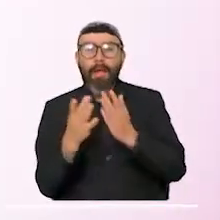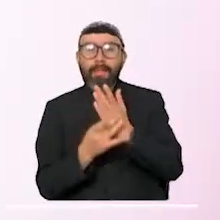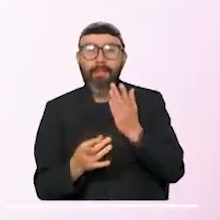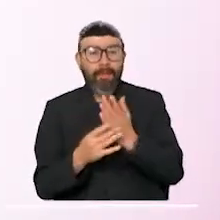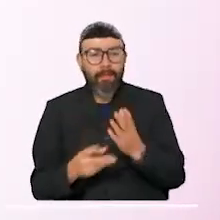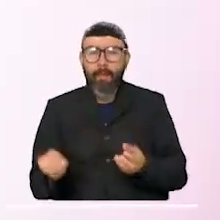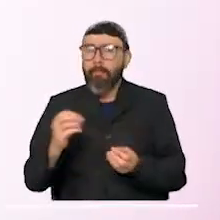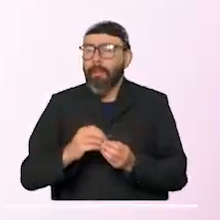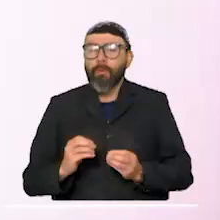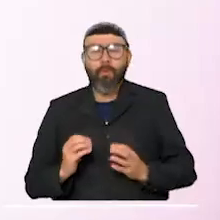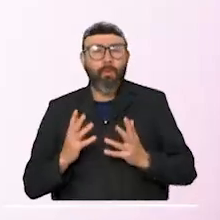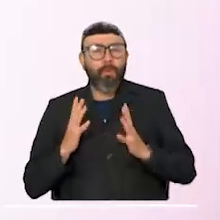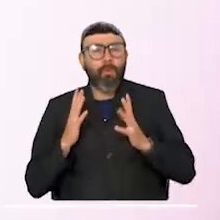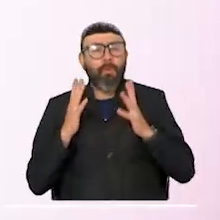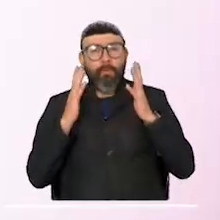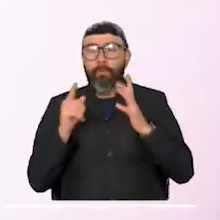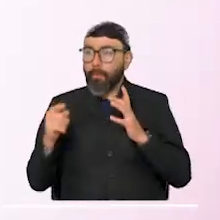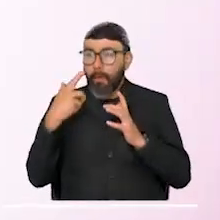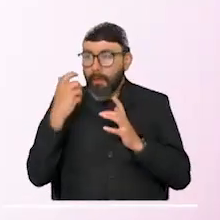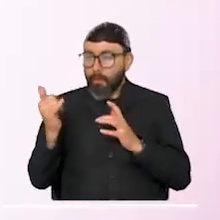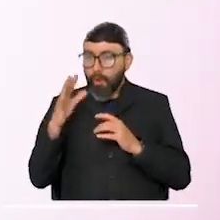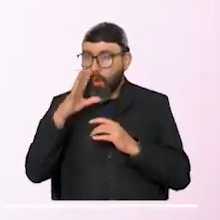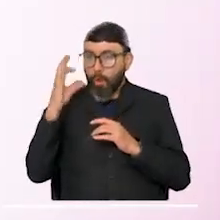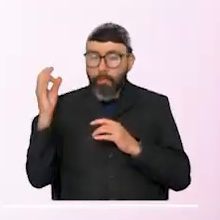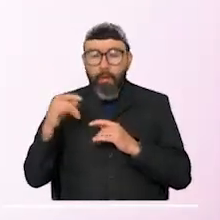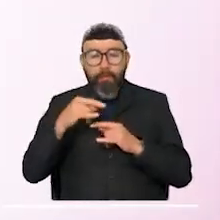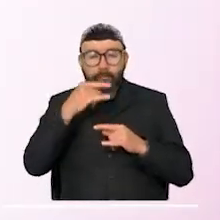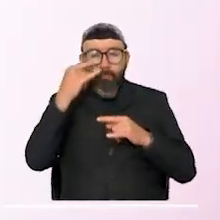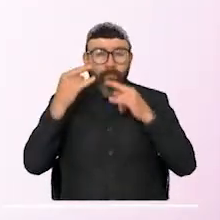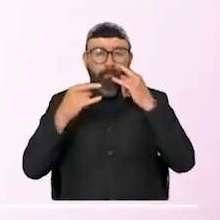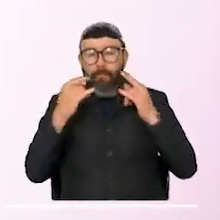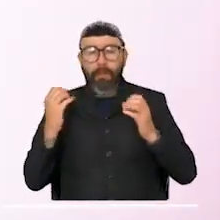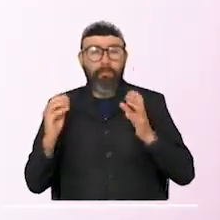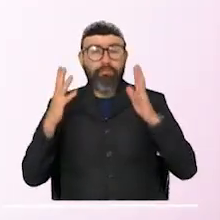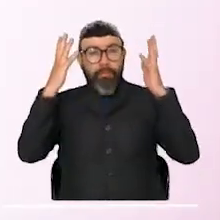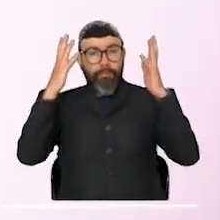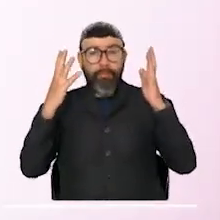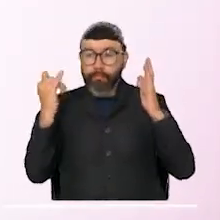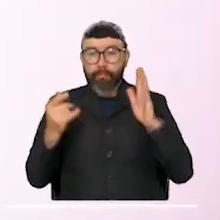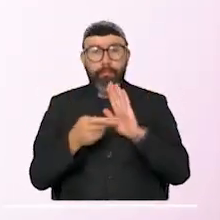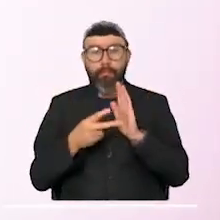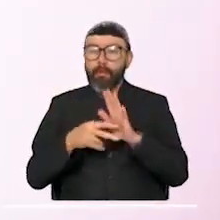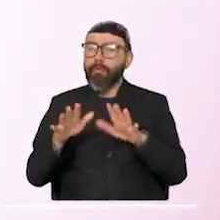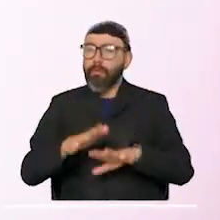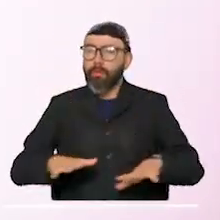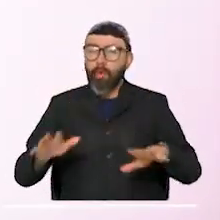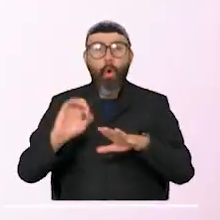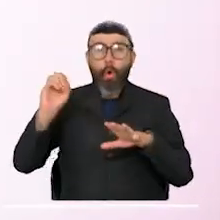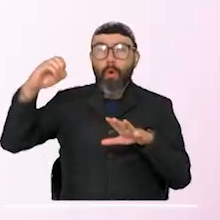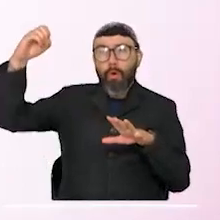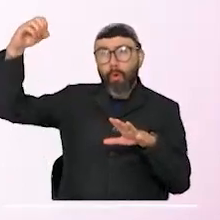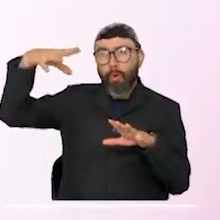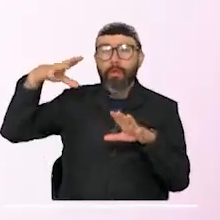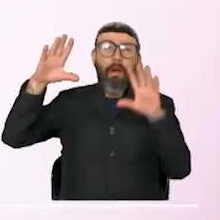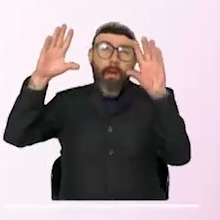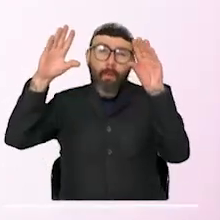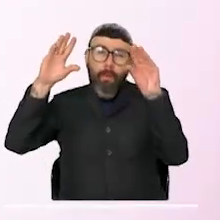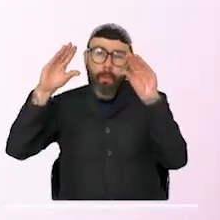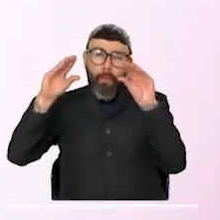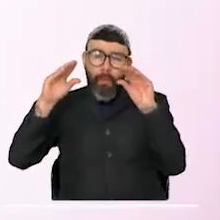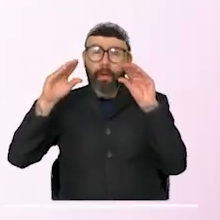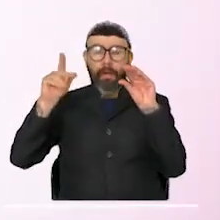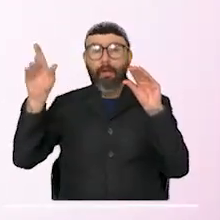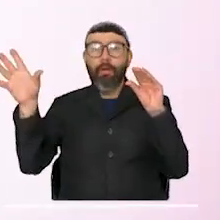mucha más excitación sobre todo en el hombre a través de lo olfativo entonces generar todo ese ambiente las luces entonces una luz tenue donde realmente